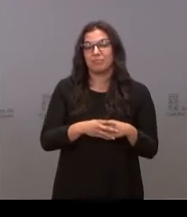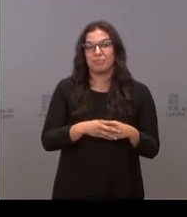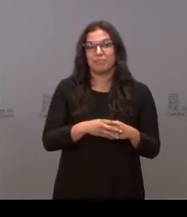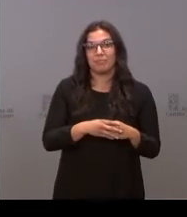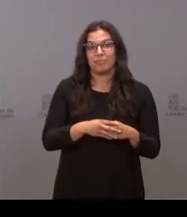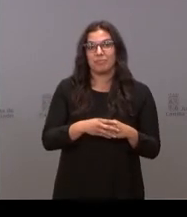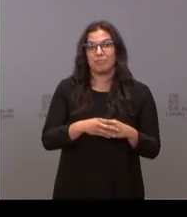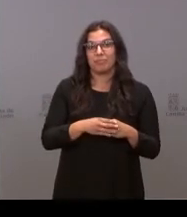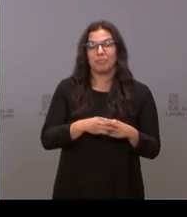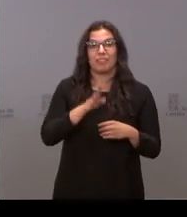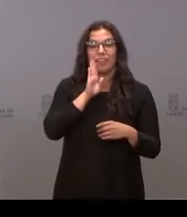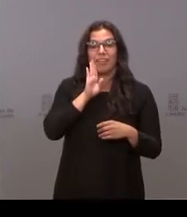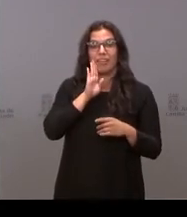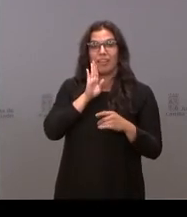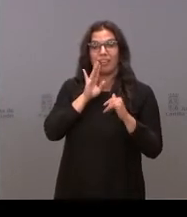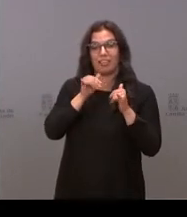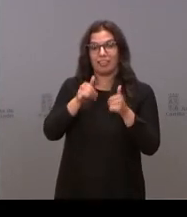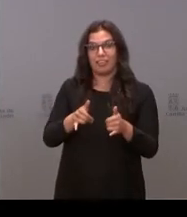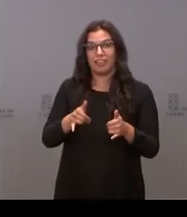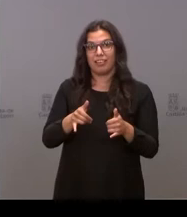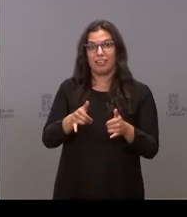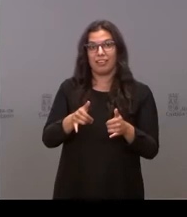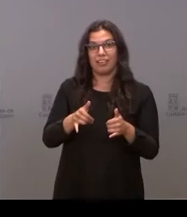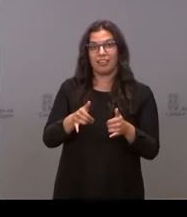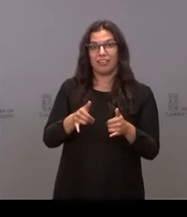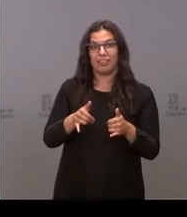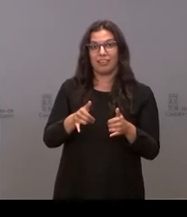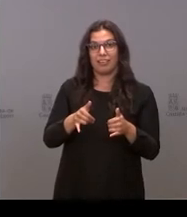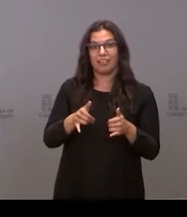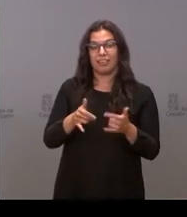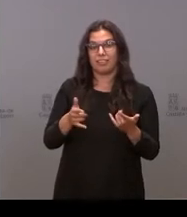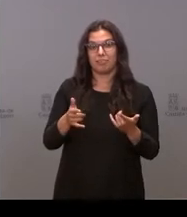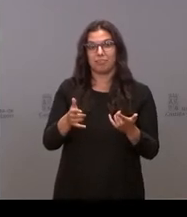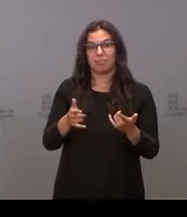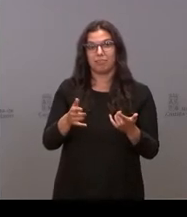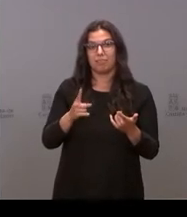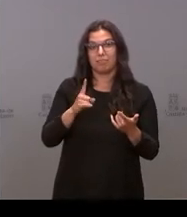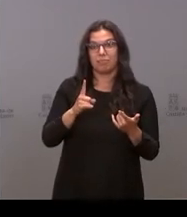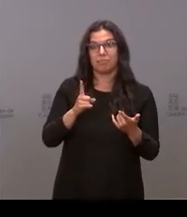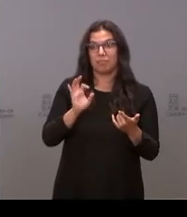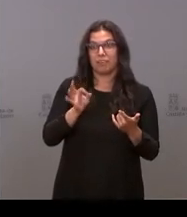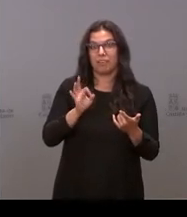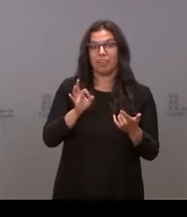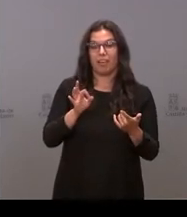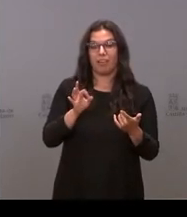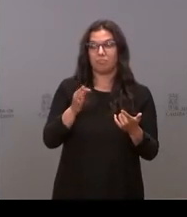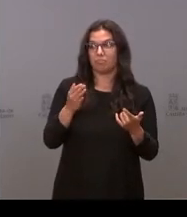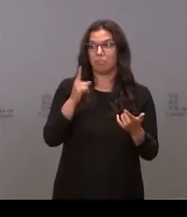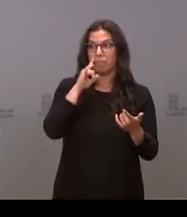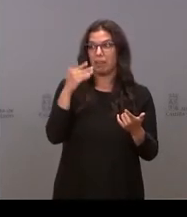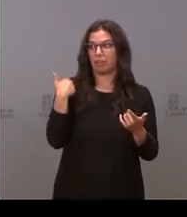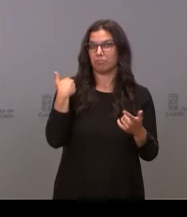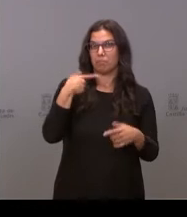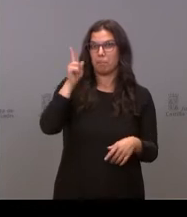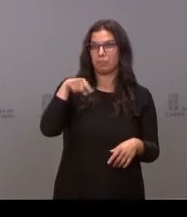lo decía cuando entraba, habéis dejado cortas mis palabras muy pronto, porque parece que fue en el mes de octubre cuando estuvimos aquí